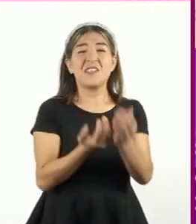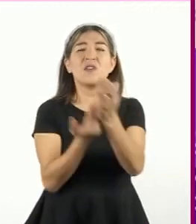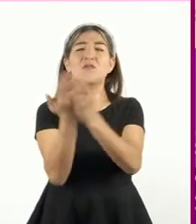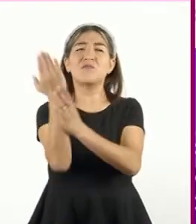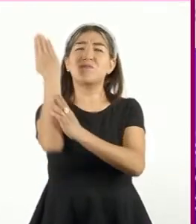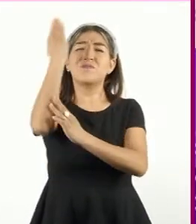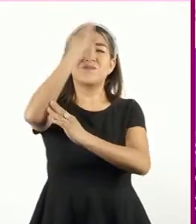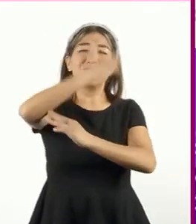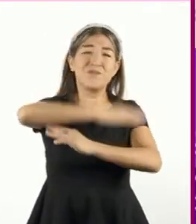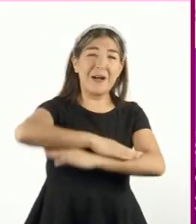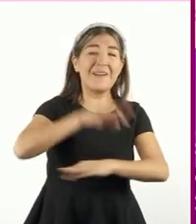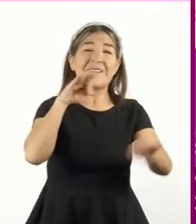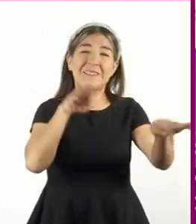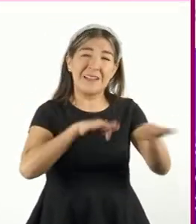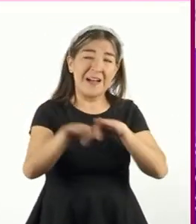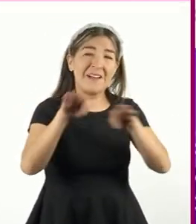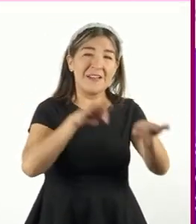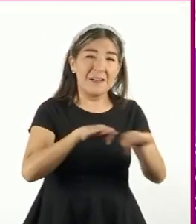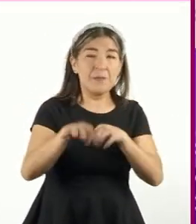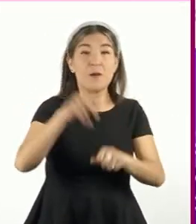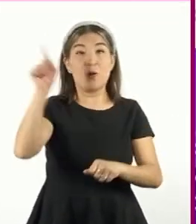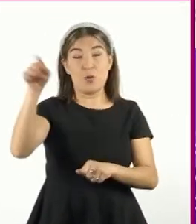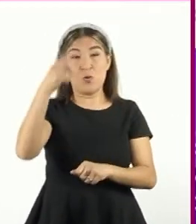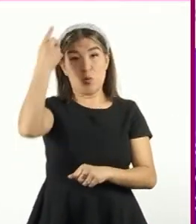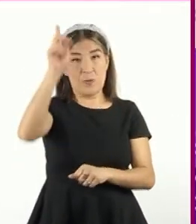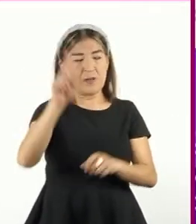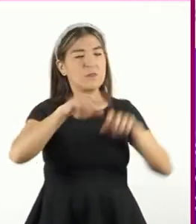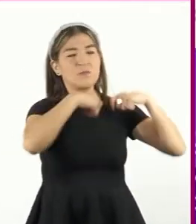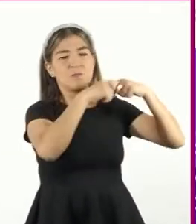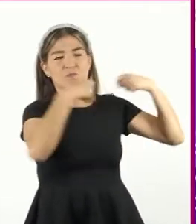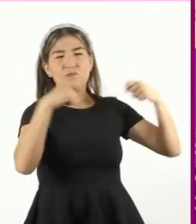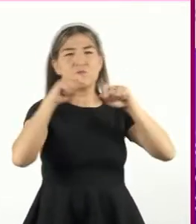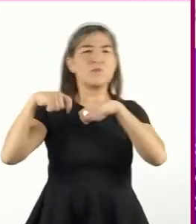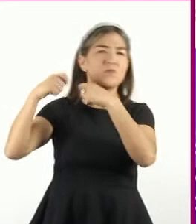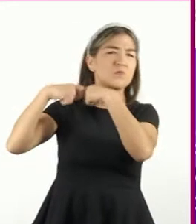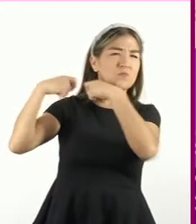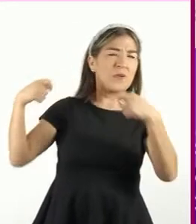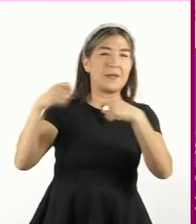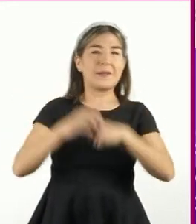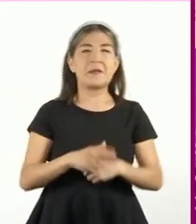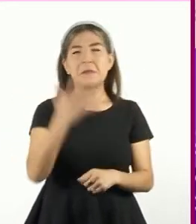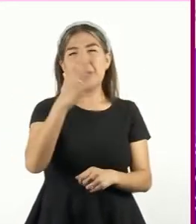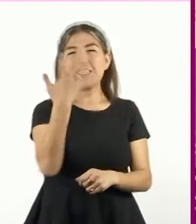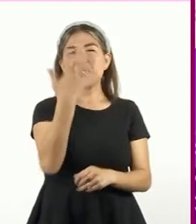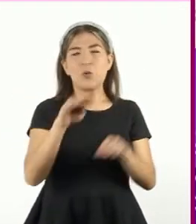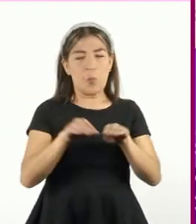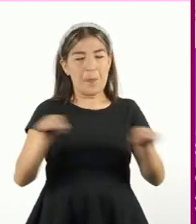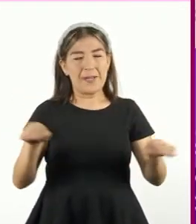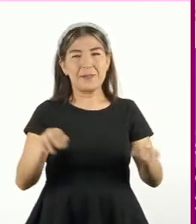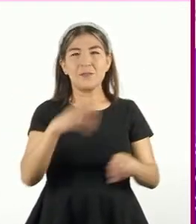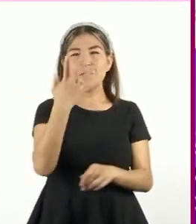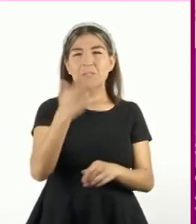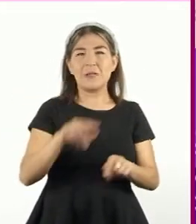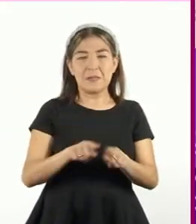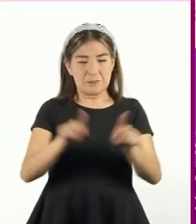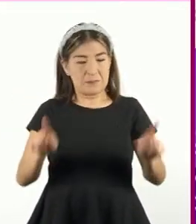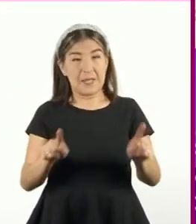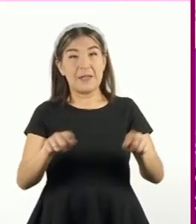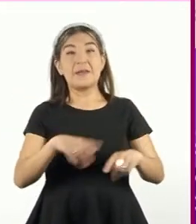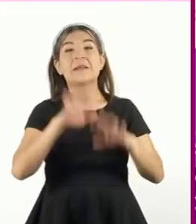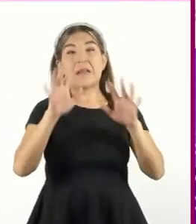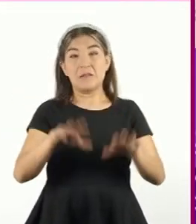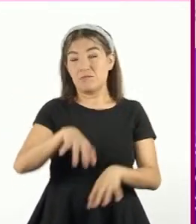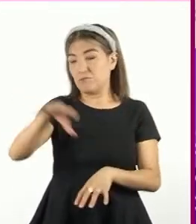de trabajo, su dueño los había atado entre sí, más o menos 5 metros de distancia, y les puso a ambos